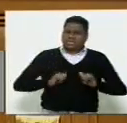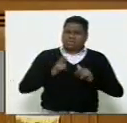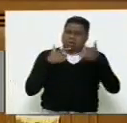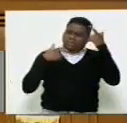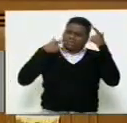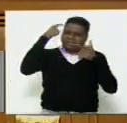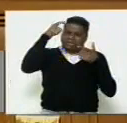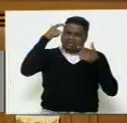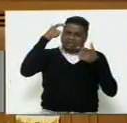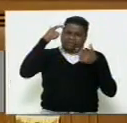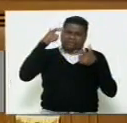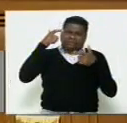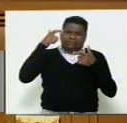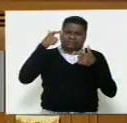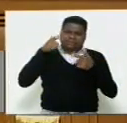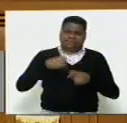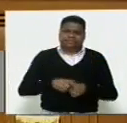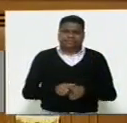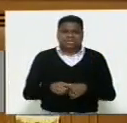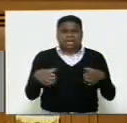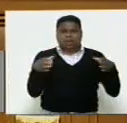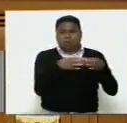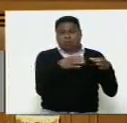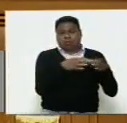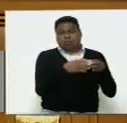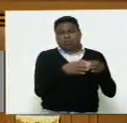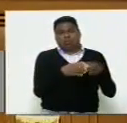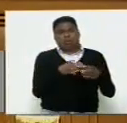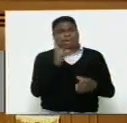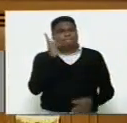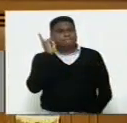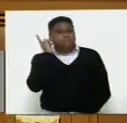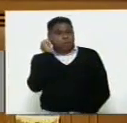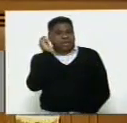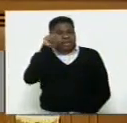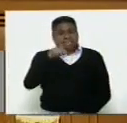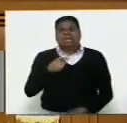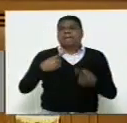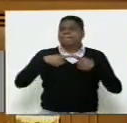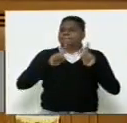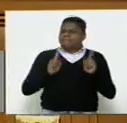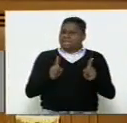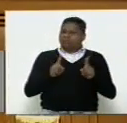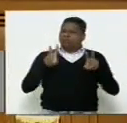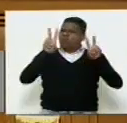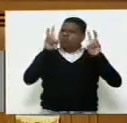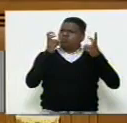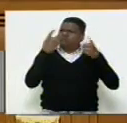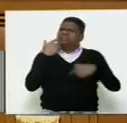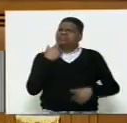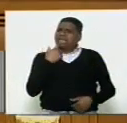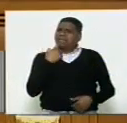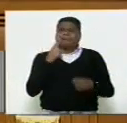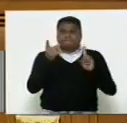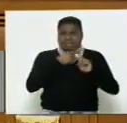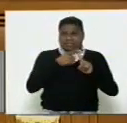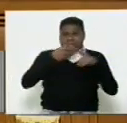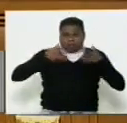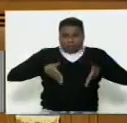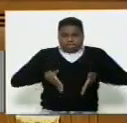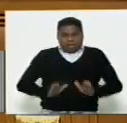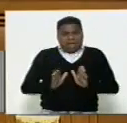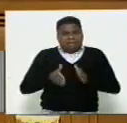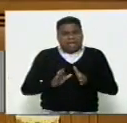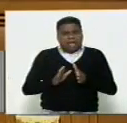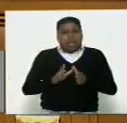banderas históricas del movimiento de mujeres y feministas en nuestro país. Pero ha sido este tema, el parto humanizado, una de las